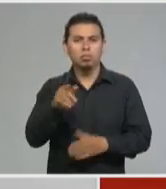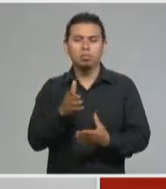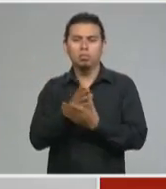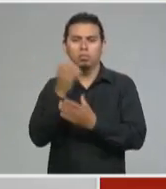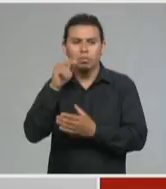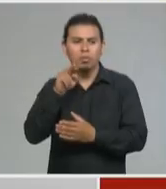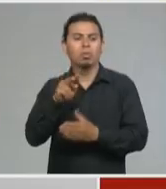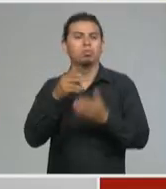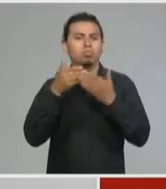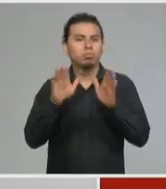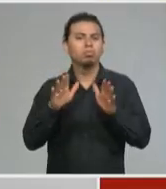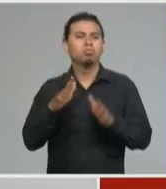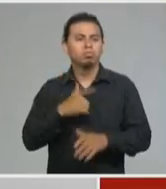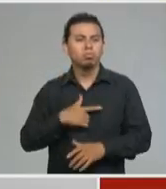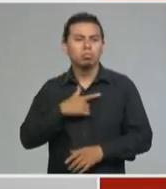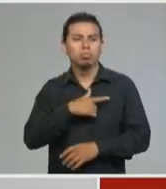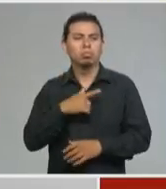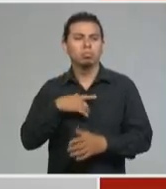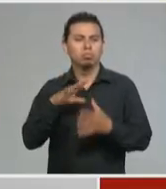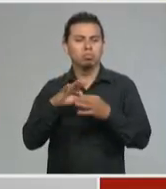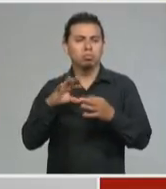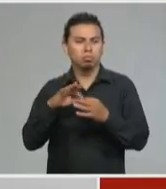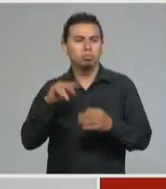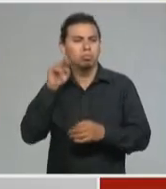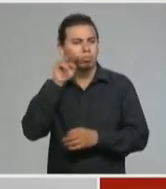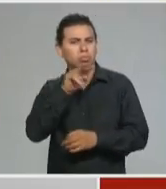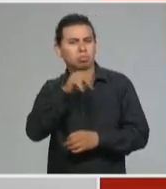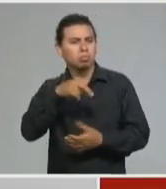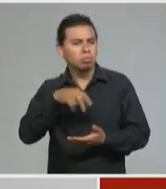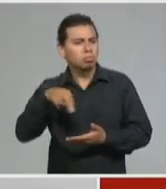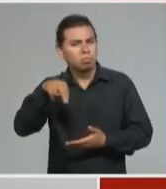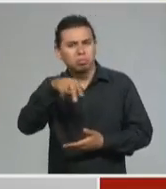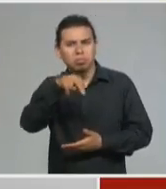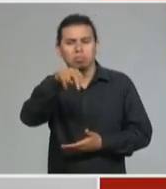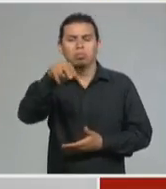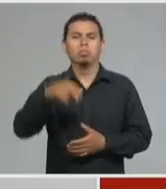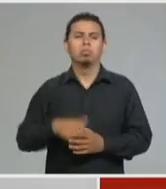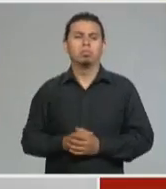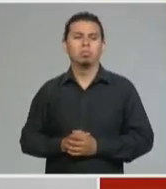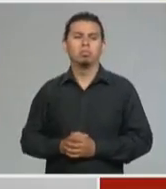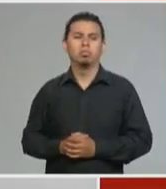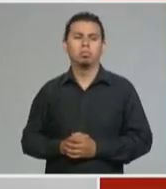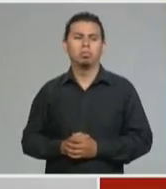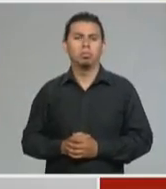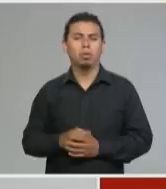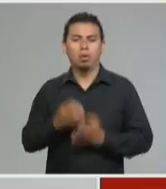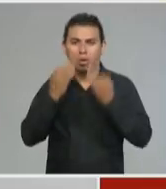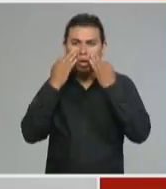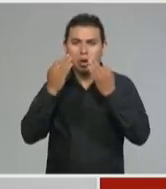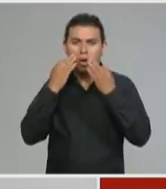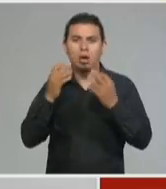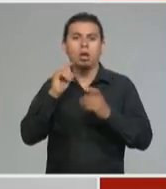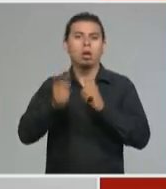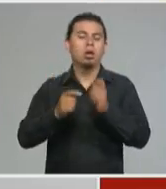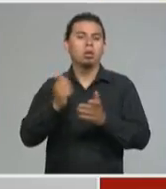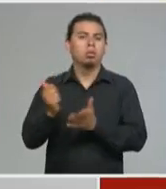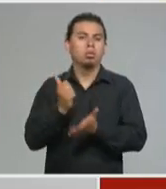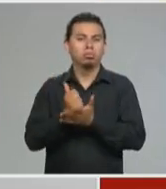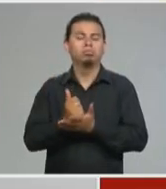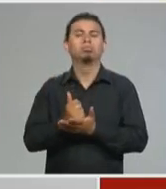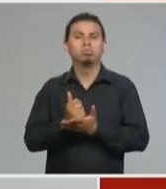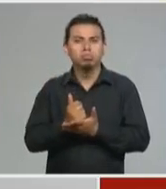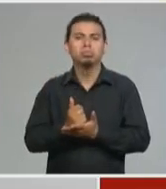XIX. Referiré a algunos trotamundos que la caminaron el siglo pasado y dejaron testimonios sobre la ciudad y su